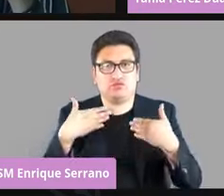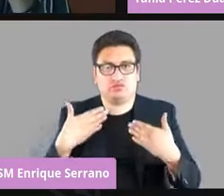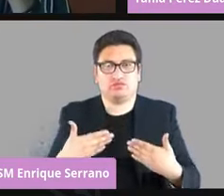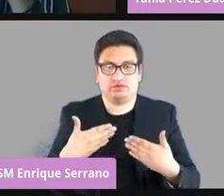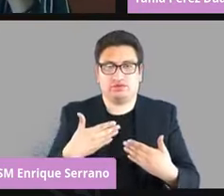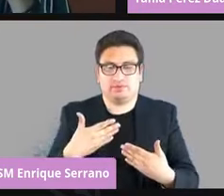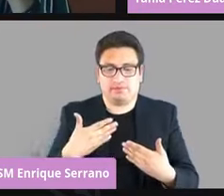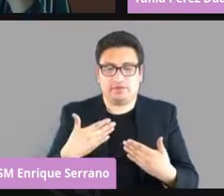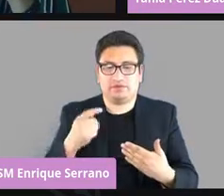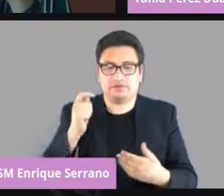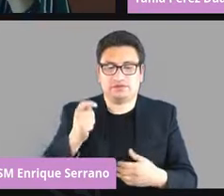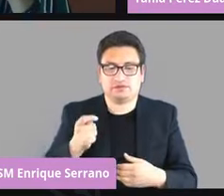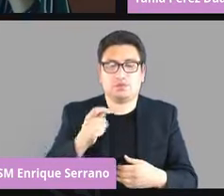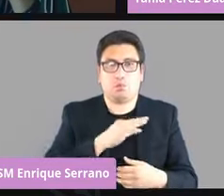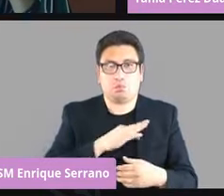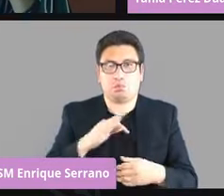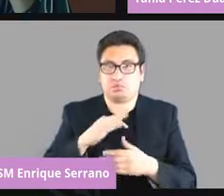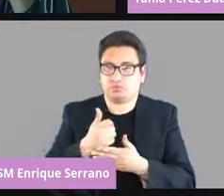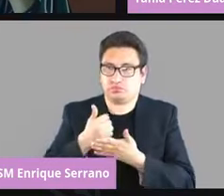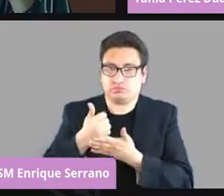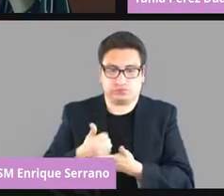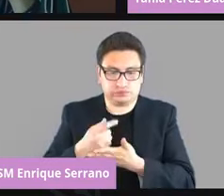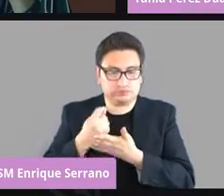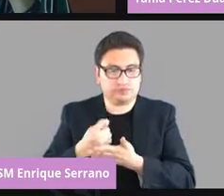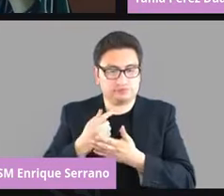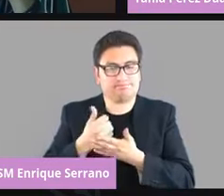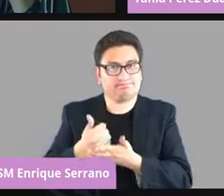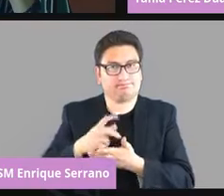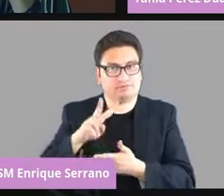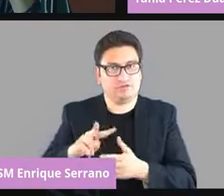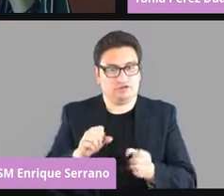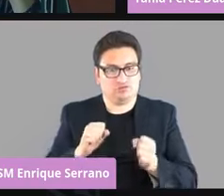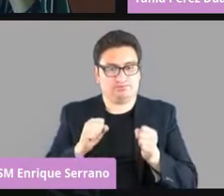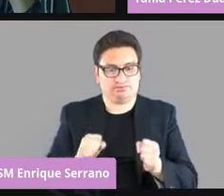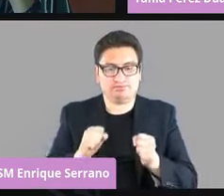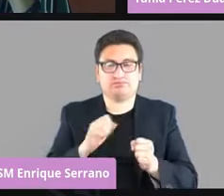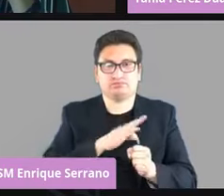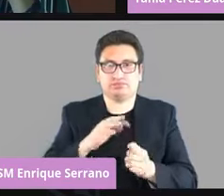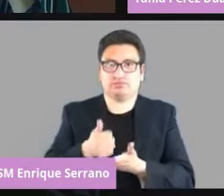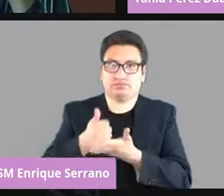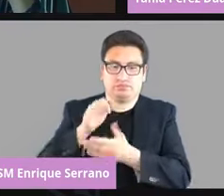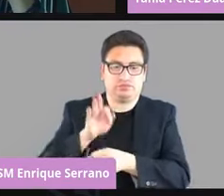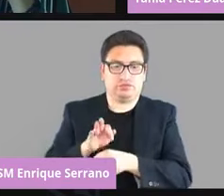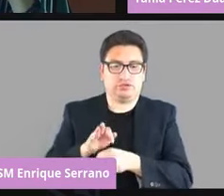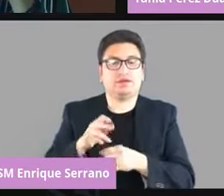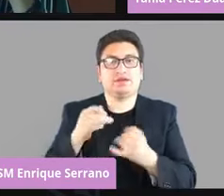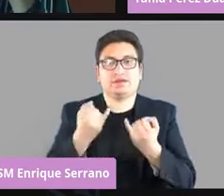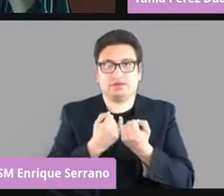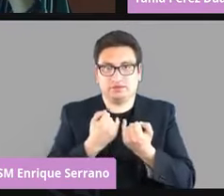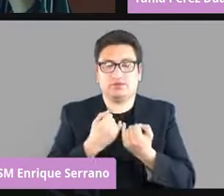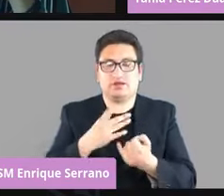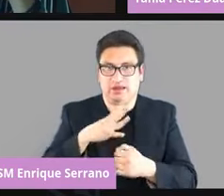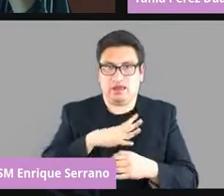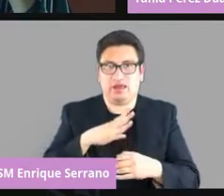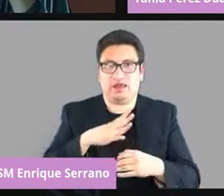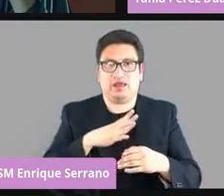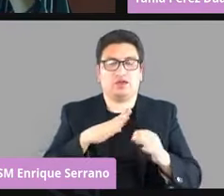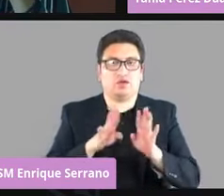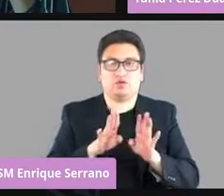que sí hay un tratamiento que sabemos que funciona, sí hay un tratamiento que tiene evidencia científica, pero aquí